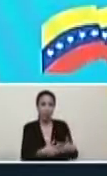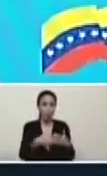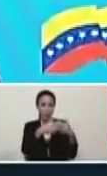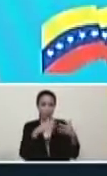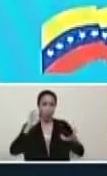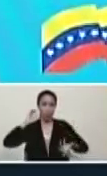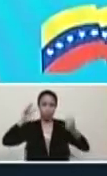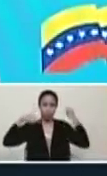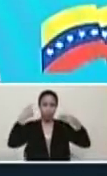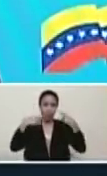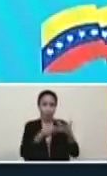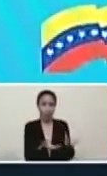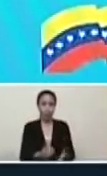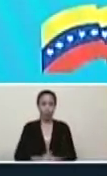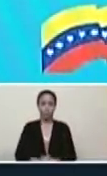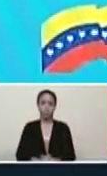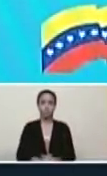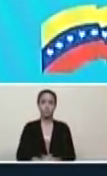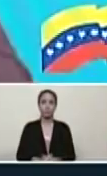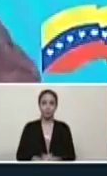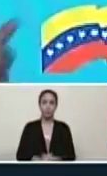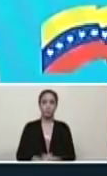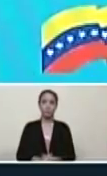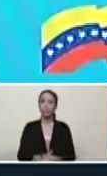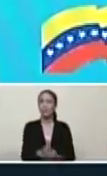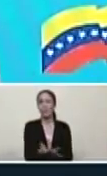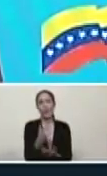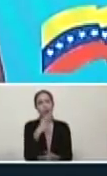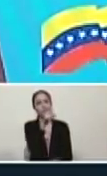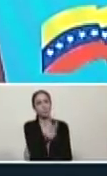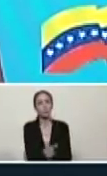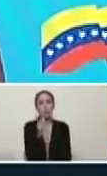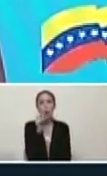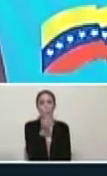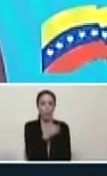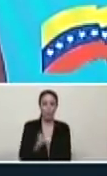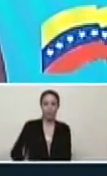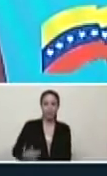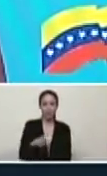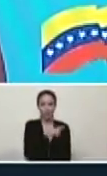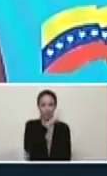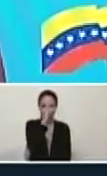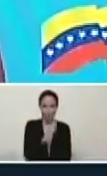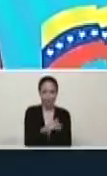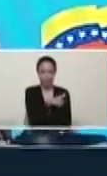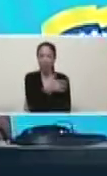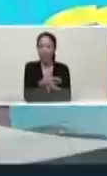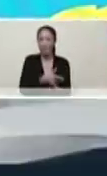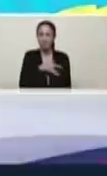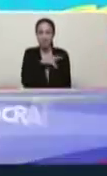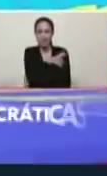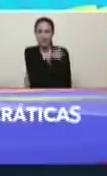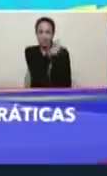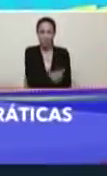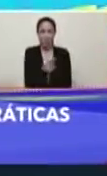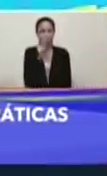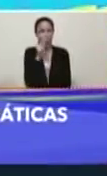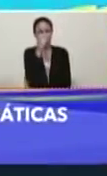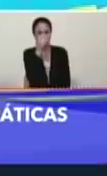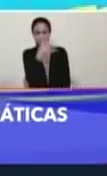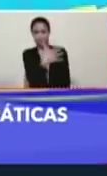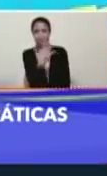enloquece a los fascistas, porque al final, ¿qué es Bolsonaro? Es un pichón de fascista, un pichón de